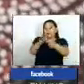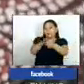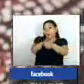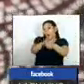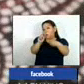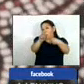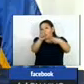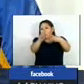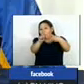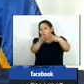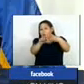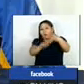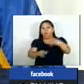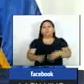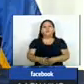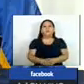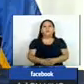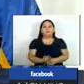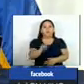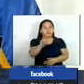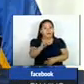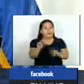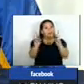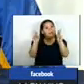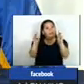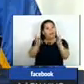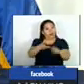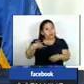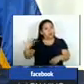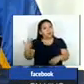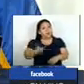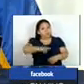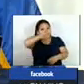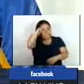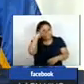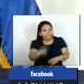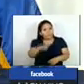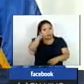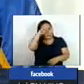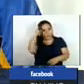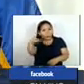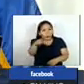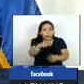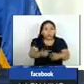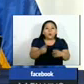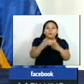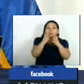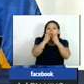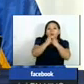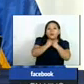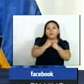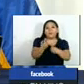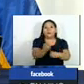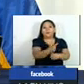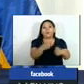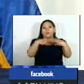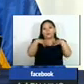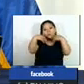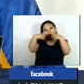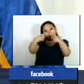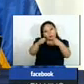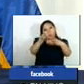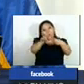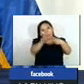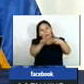otras medidas. En ese sentido pues vamos a hacer todo lo necesario para poder seguir salvaguardando la vida de la población salvadoreña, cumpliendo los